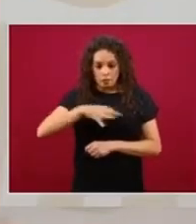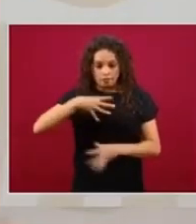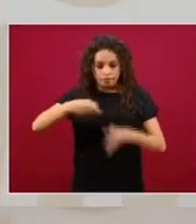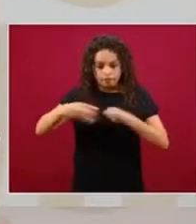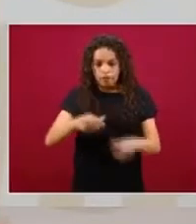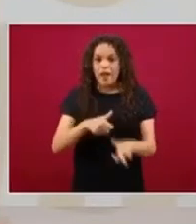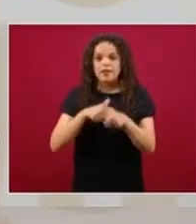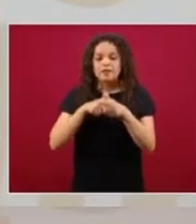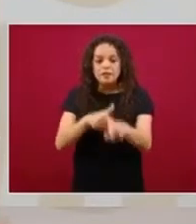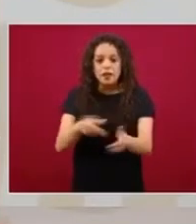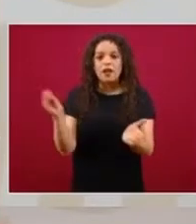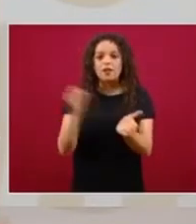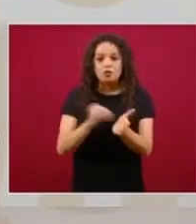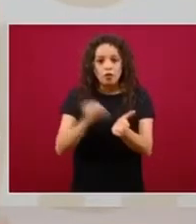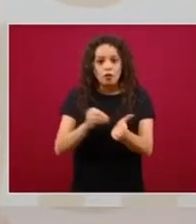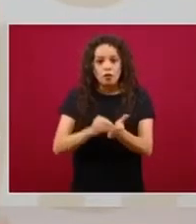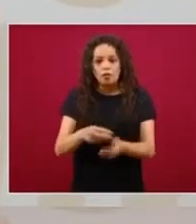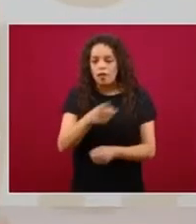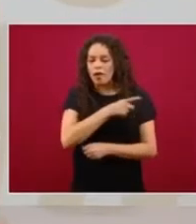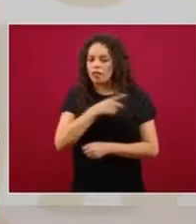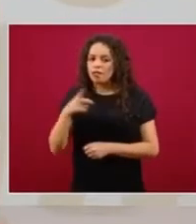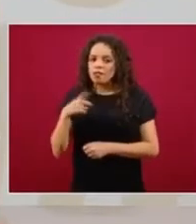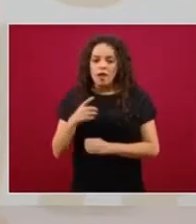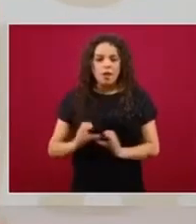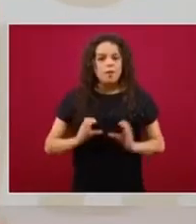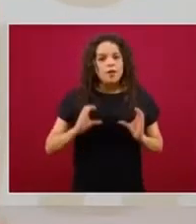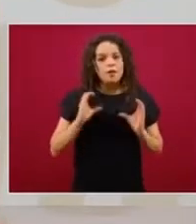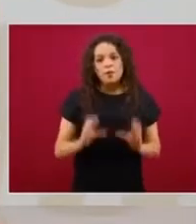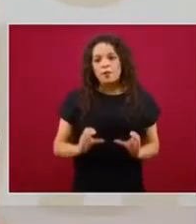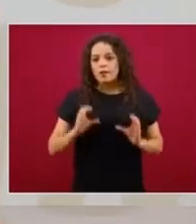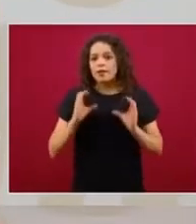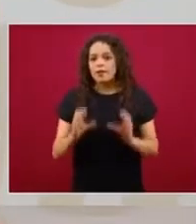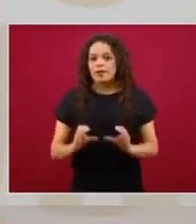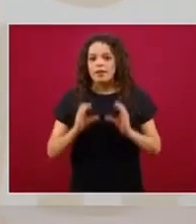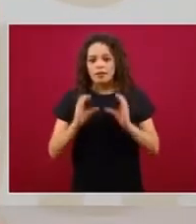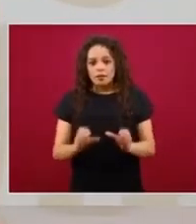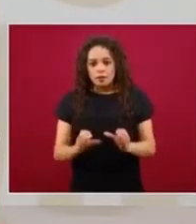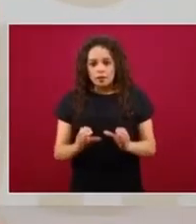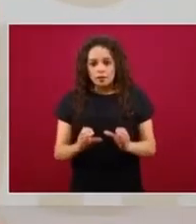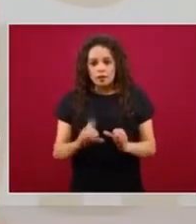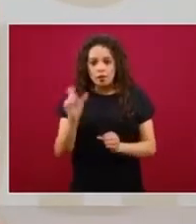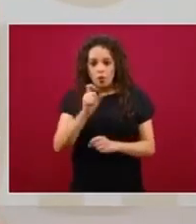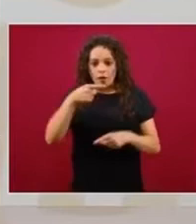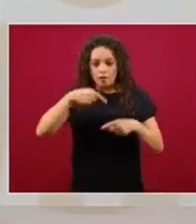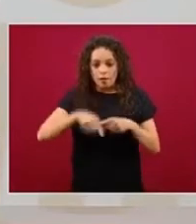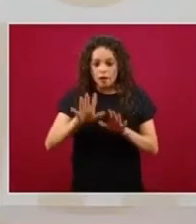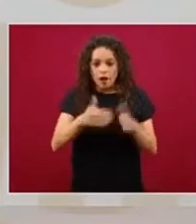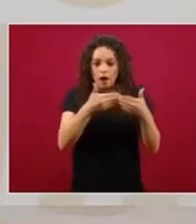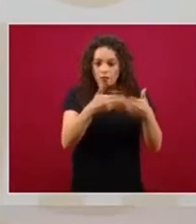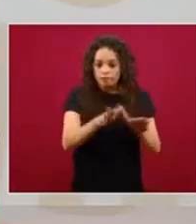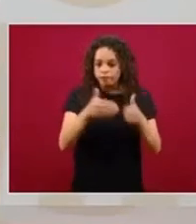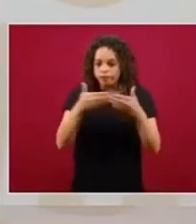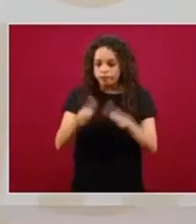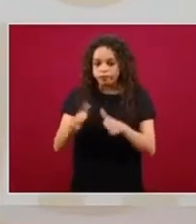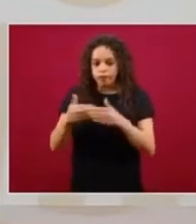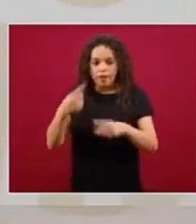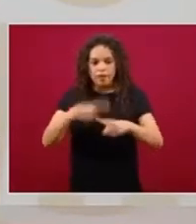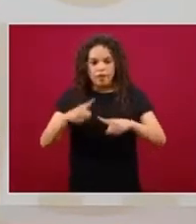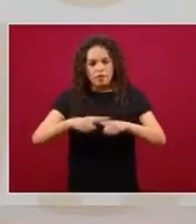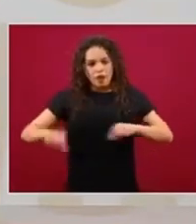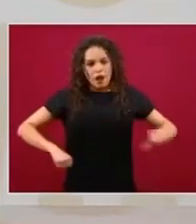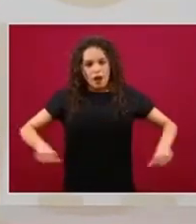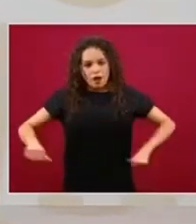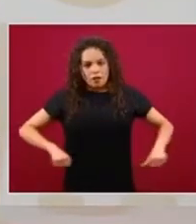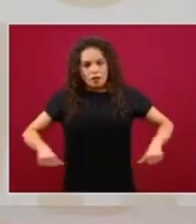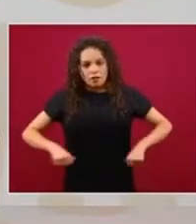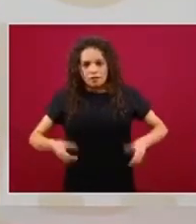extremadamente prudentes en la reactivación de las actividades en la vía pública, en las actividades en las